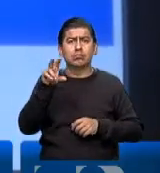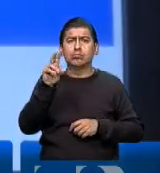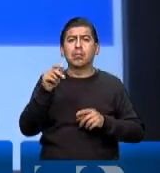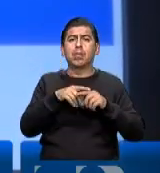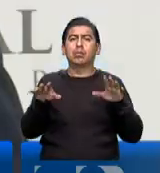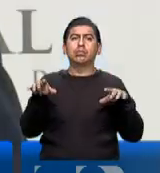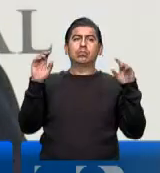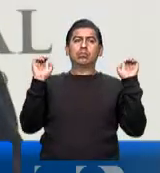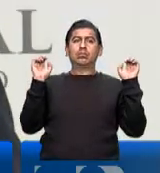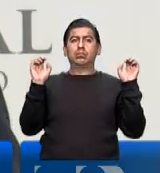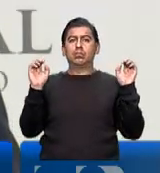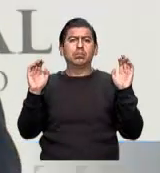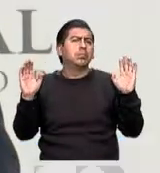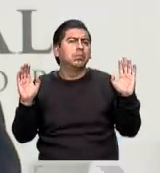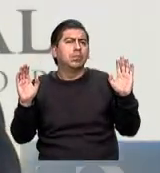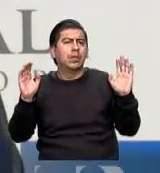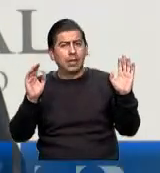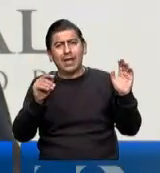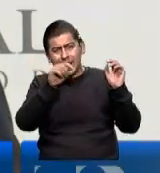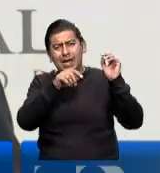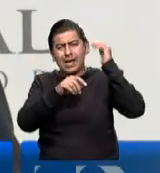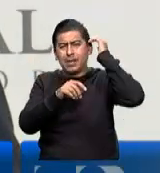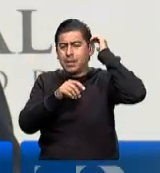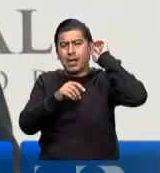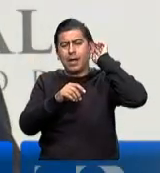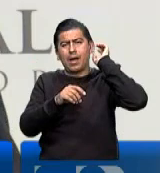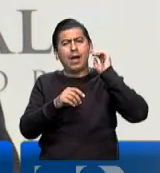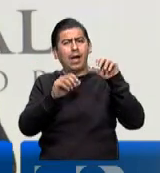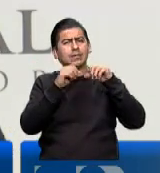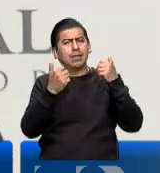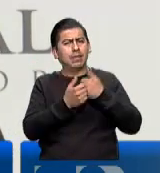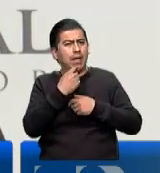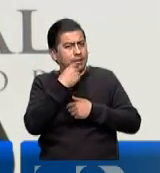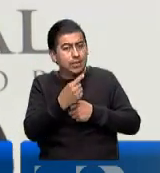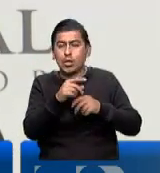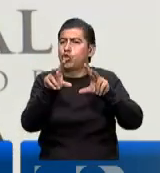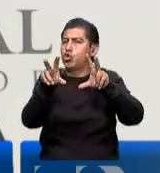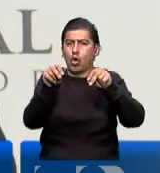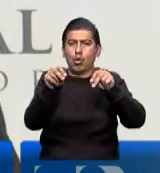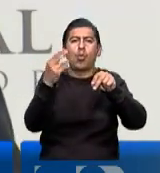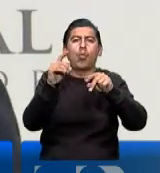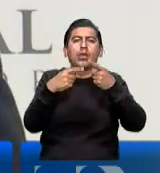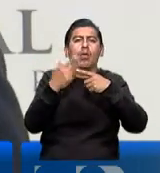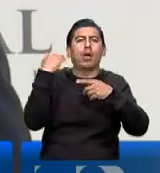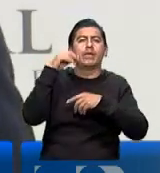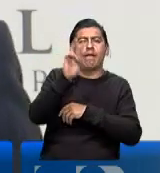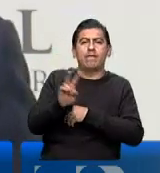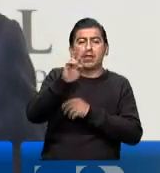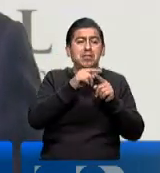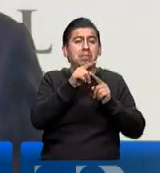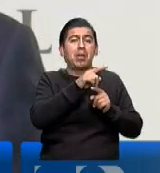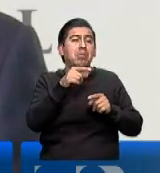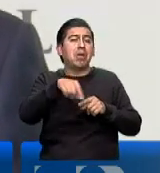prefirieron no hacerlo donde se debía demostrar la posición de cada bancada era el día viernes ese fue el momento